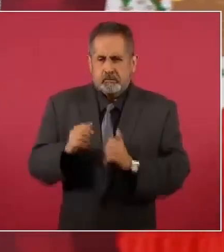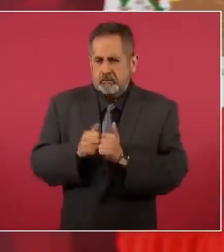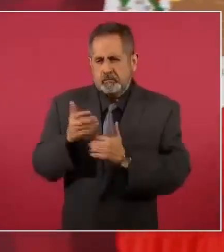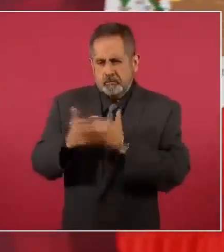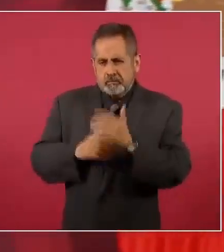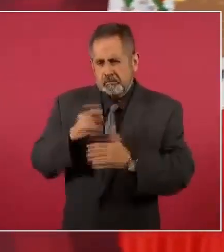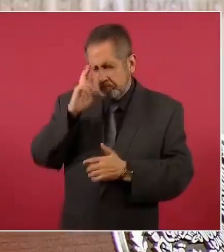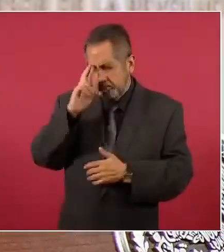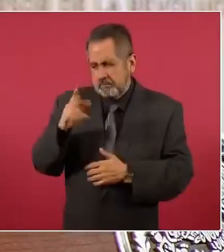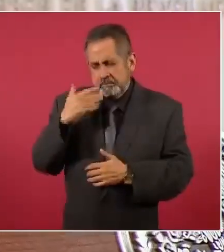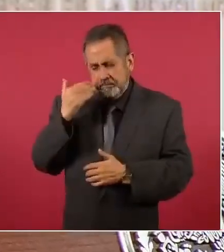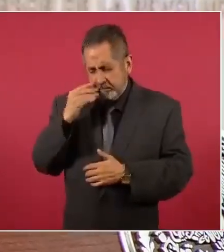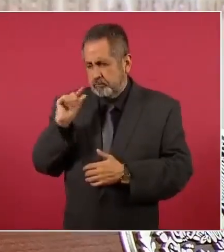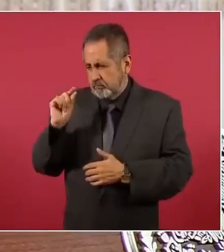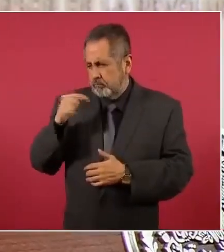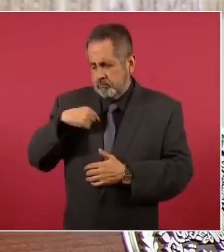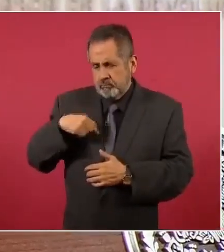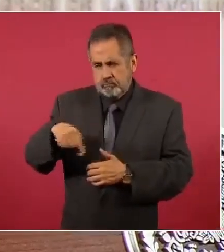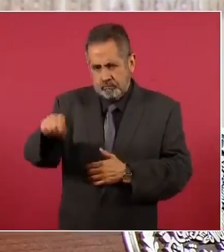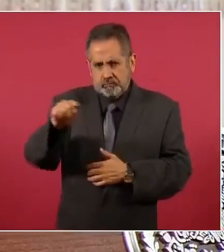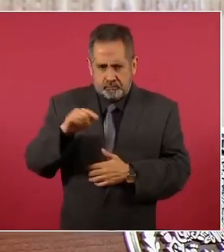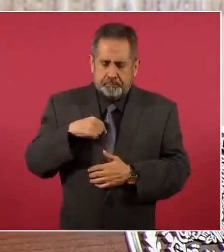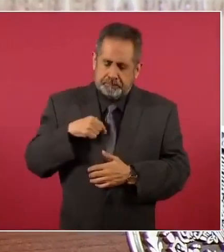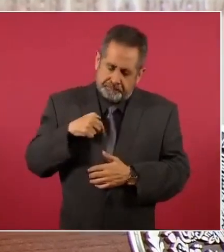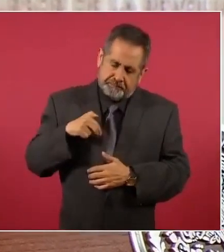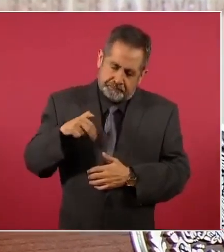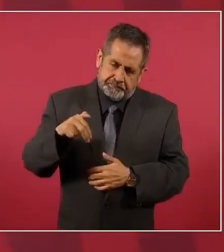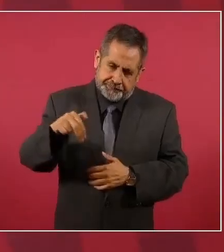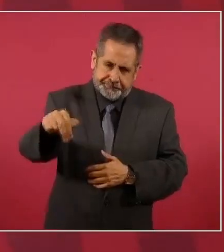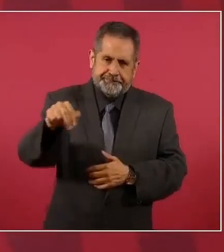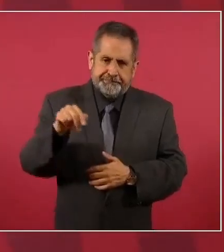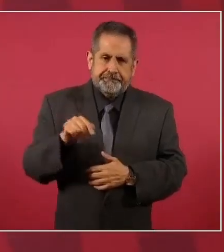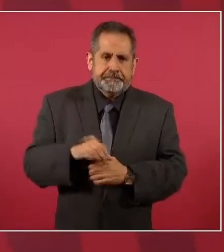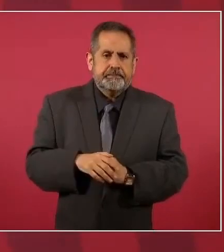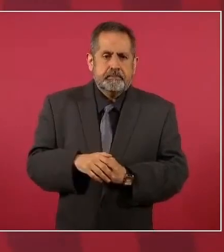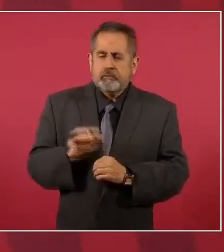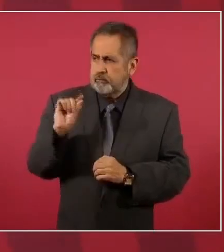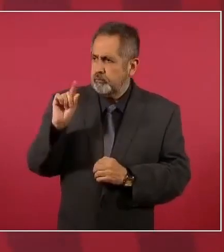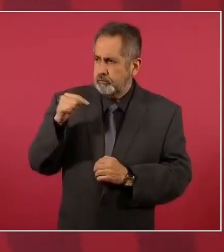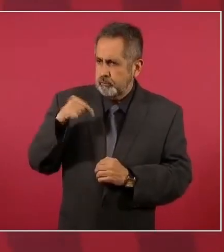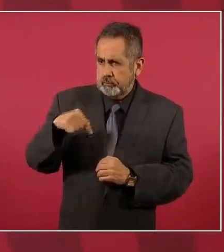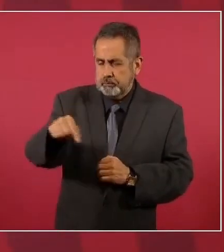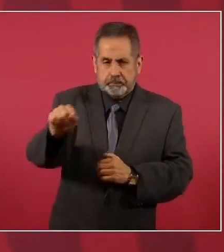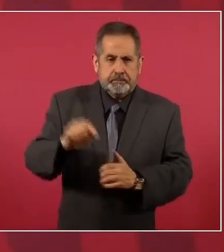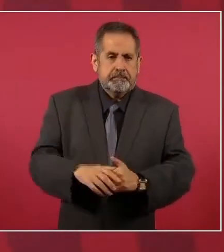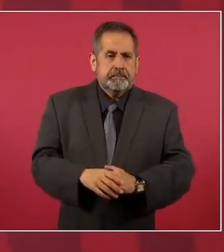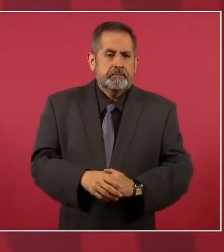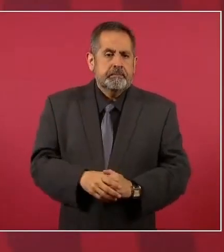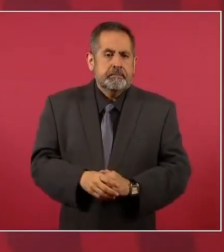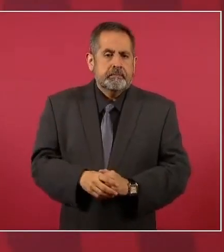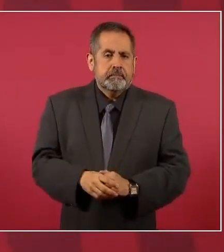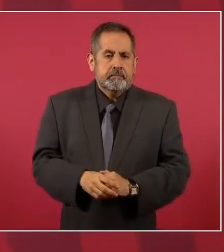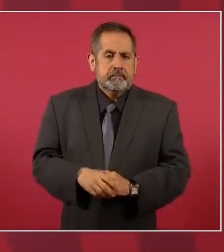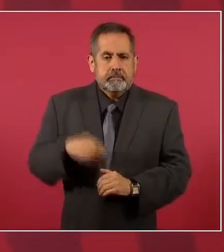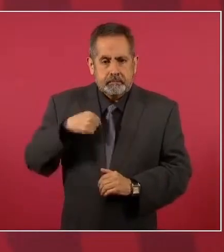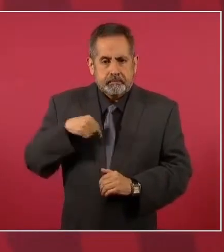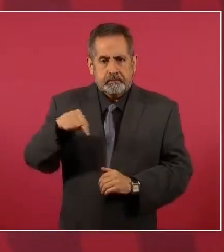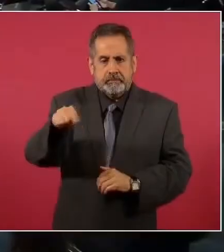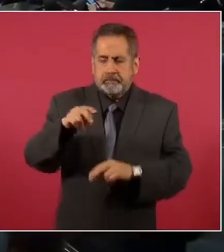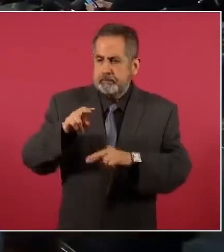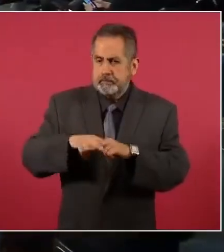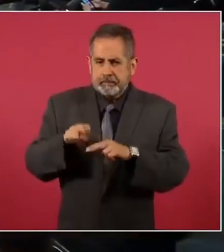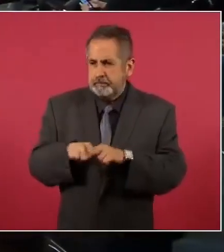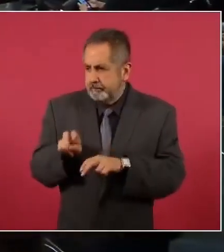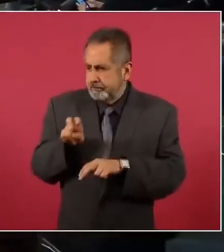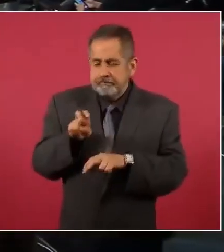respeto, amabilidad, pues sí, ahí voy. Llevo al rato, voy. Ya voy, me ponen la sillita